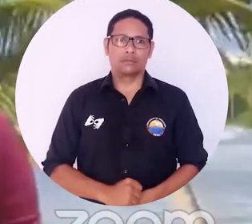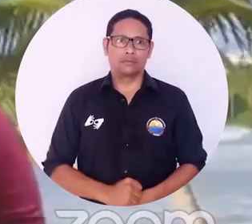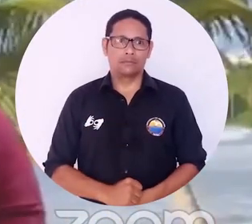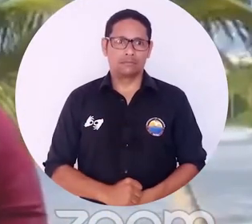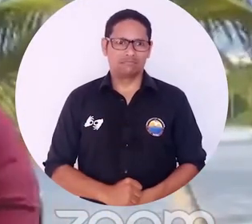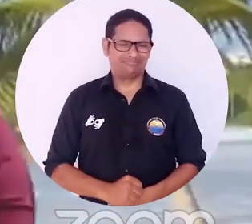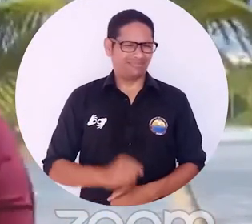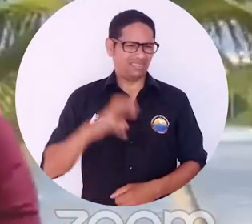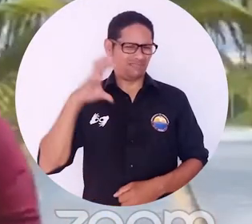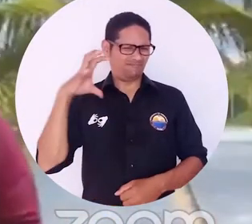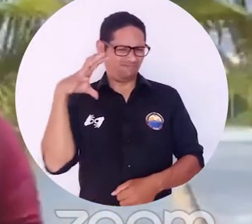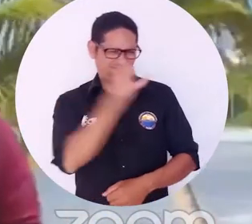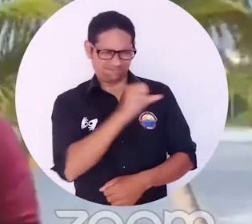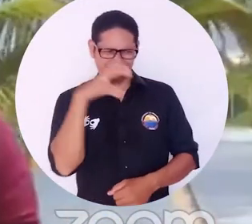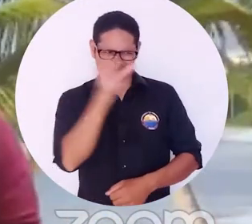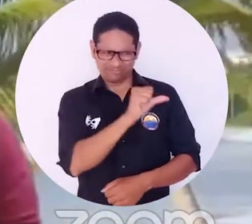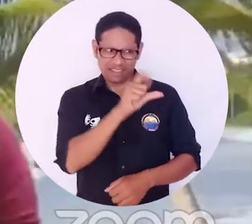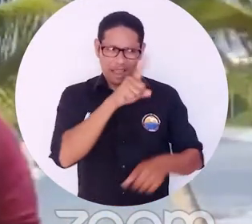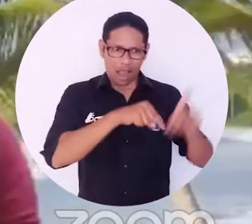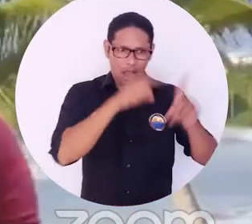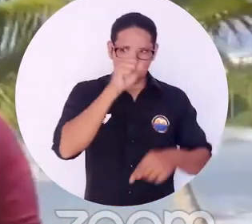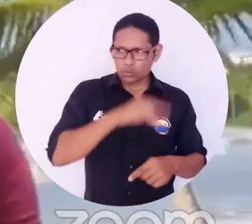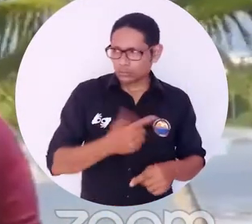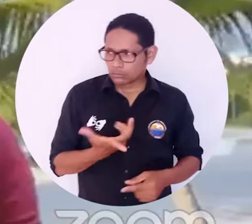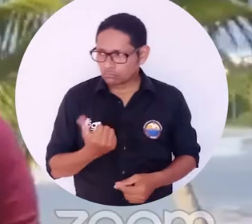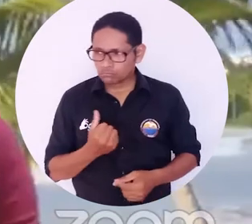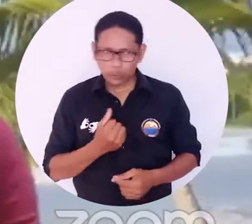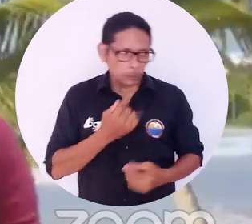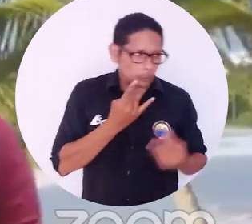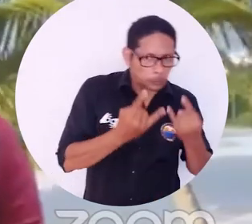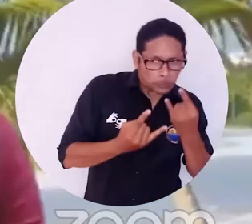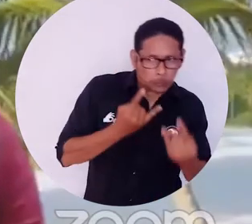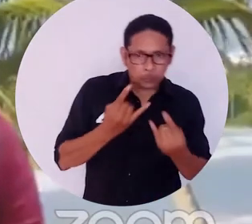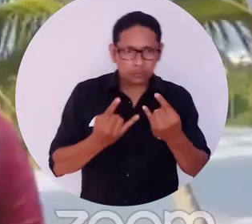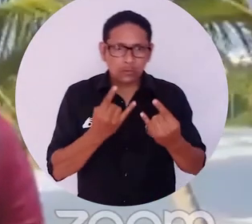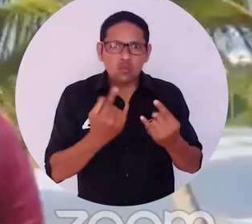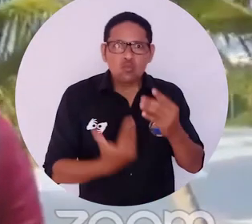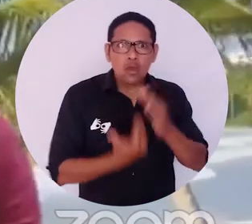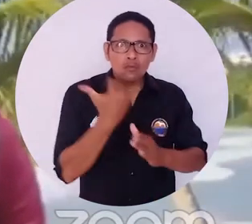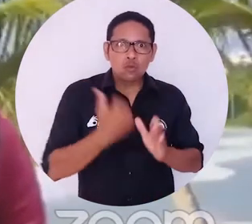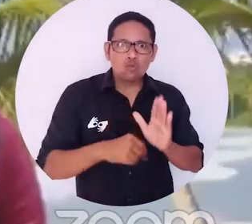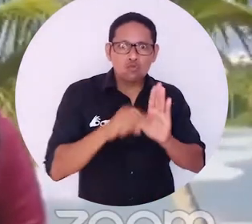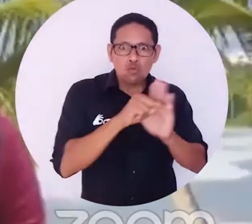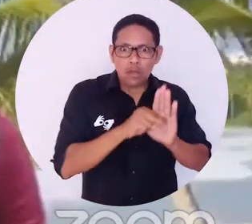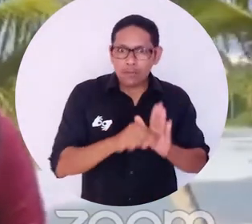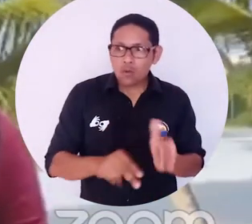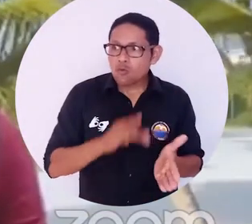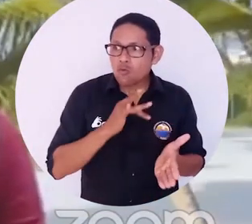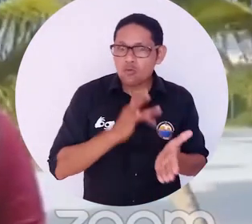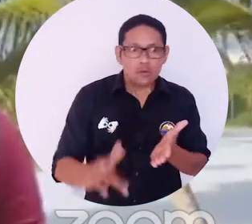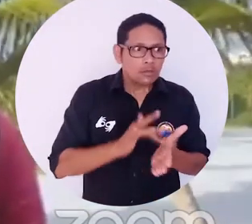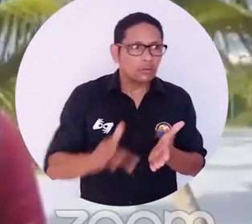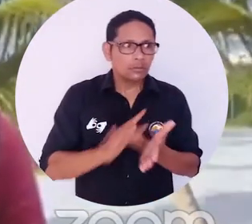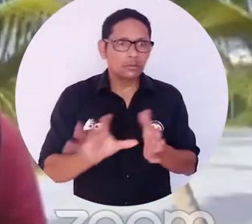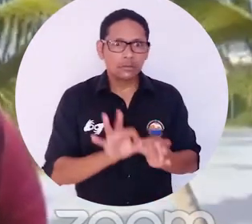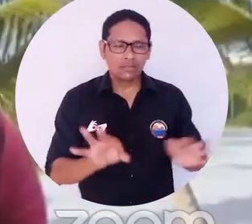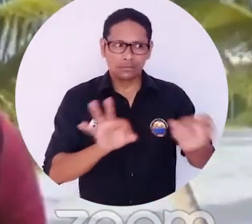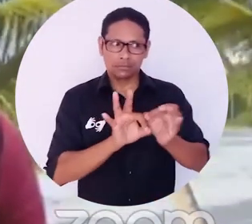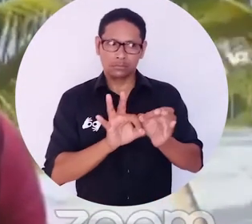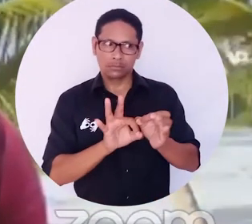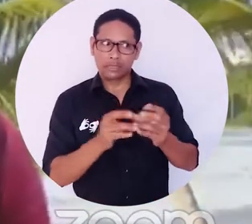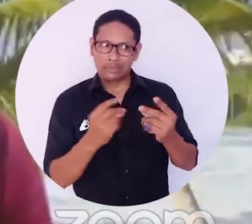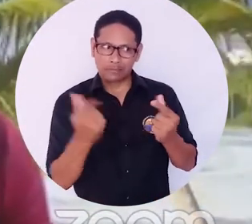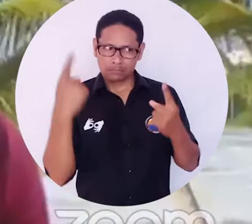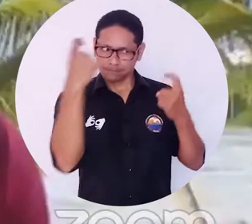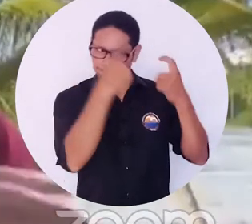o sea, ahí se ven reflejados. La cosa de meter esta norma con un llamado de urgencia que debe ser rápido, que se debe debatir